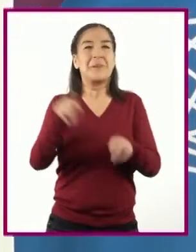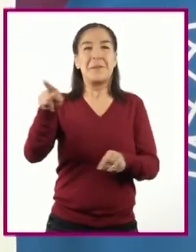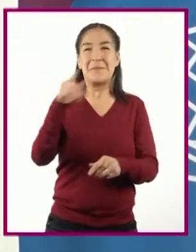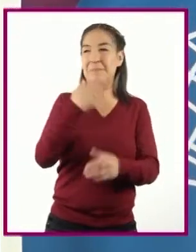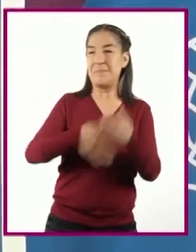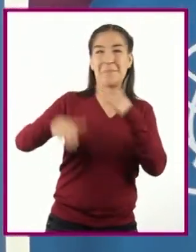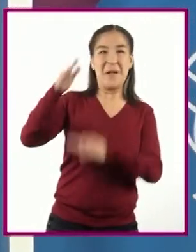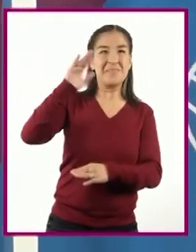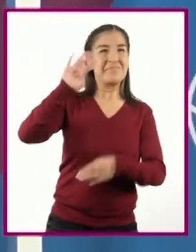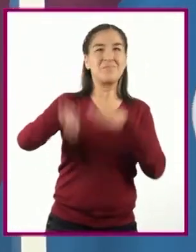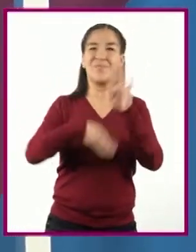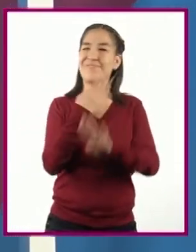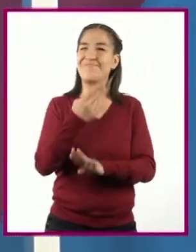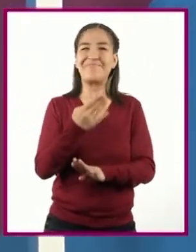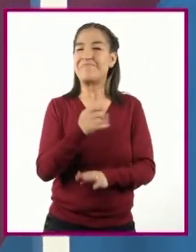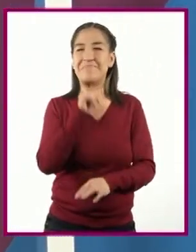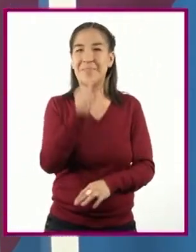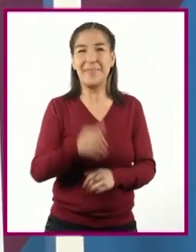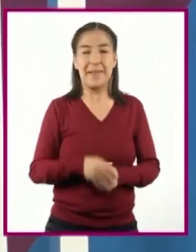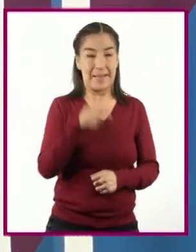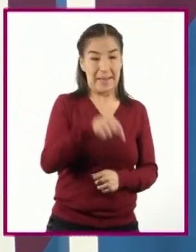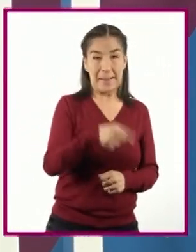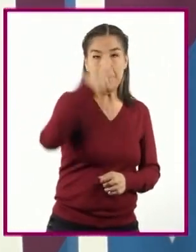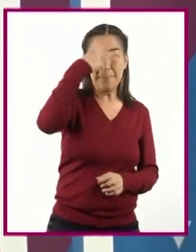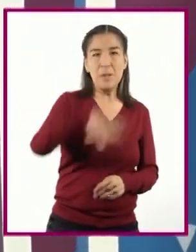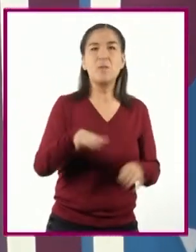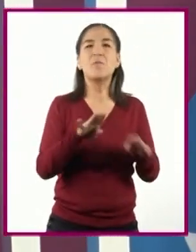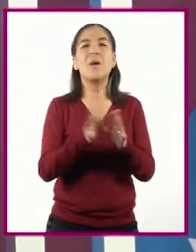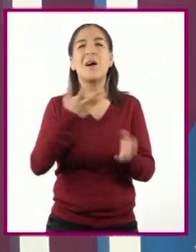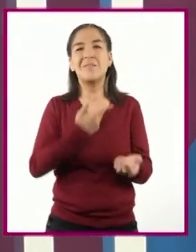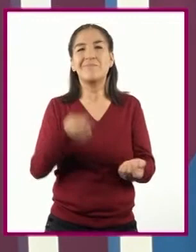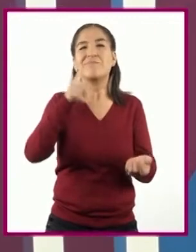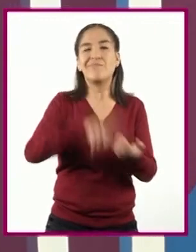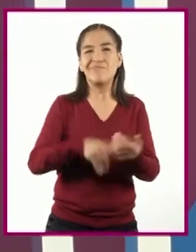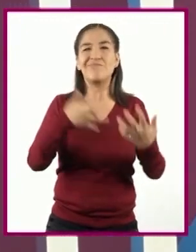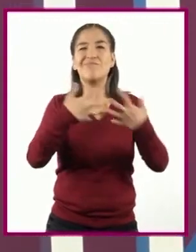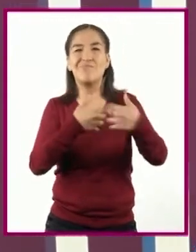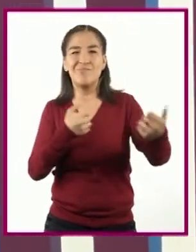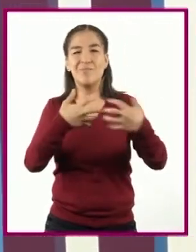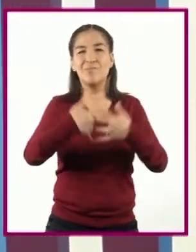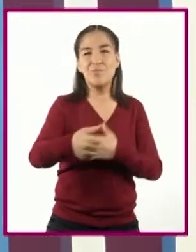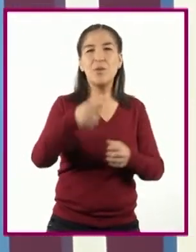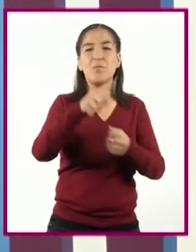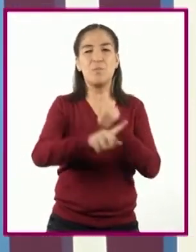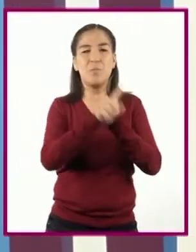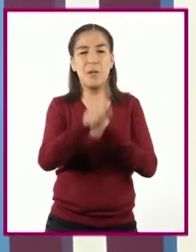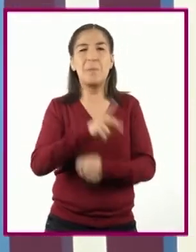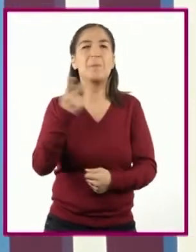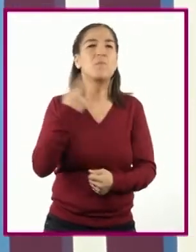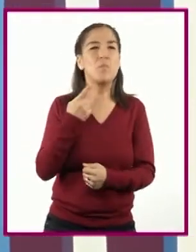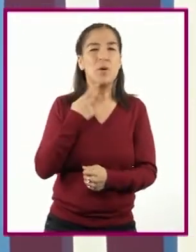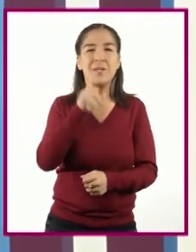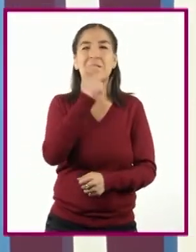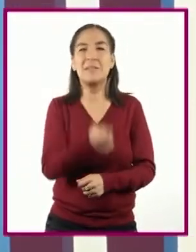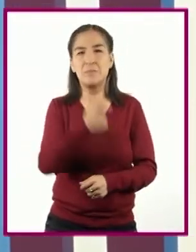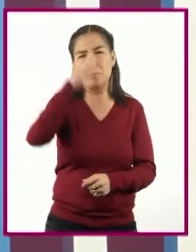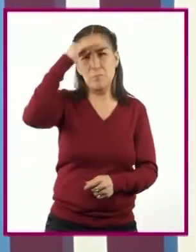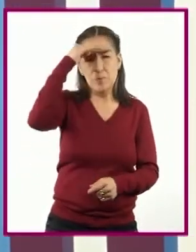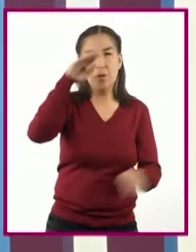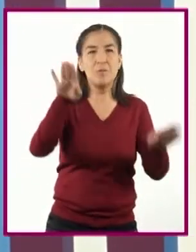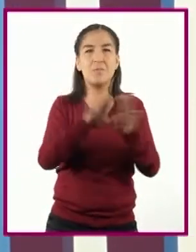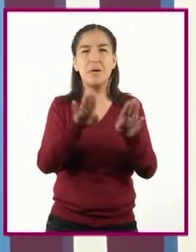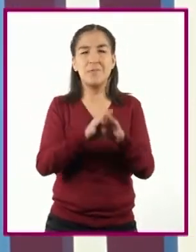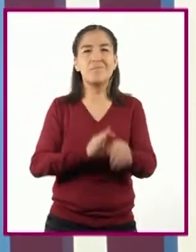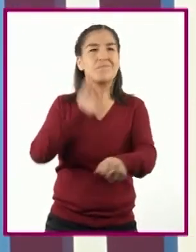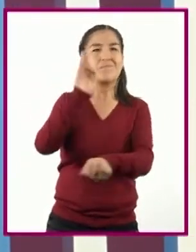potencia mundial. Mientras que nuestro país se encontraba dividido por enfrentamientos políticos que le impidieron reaccionar a tiempo y